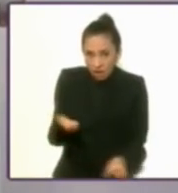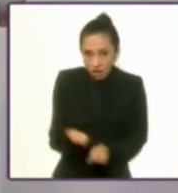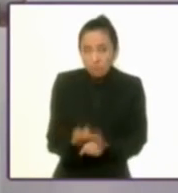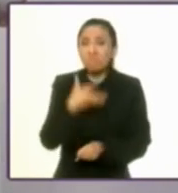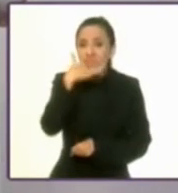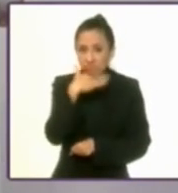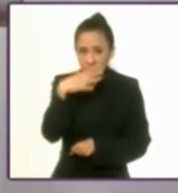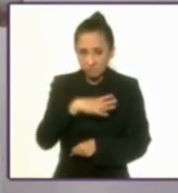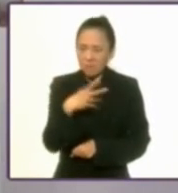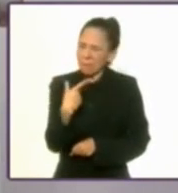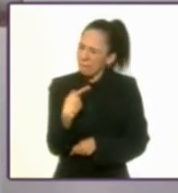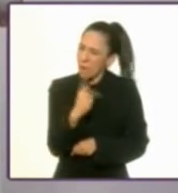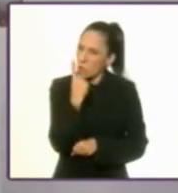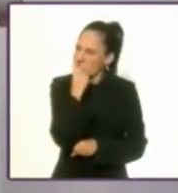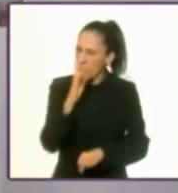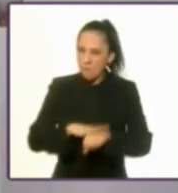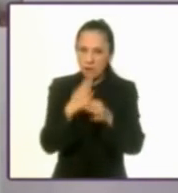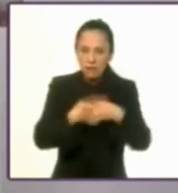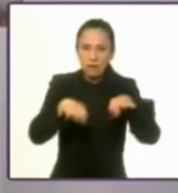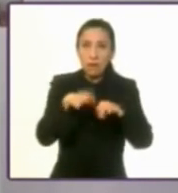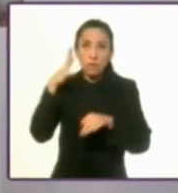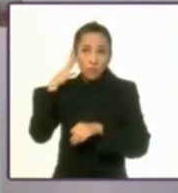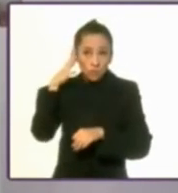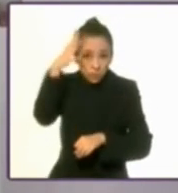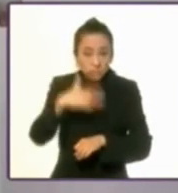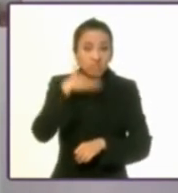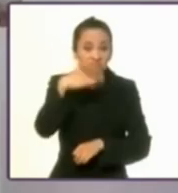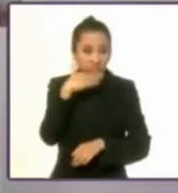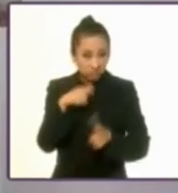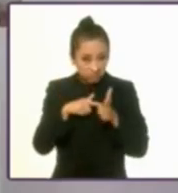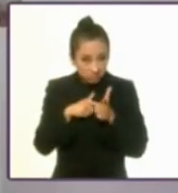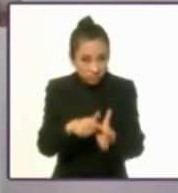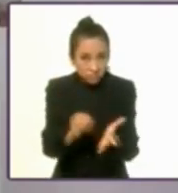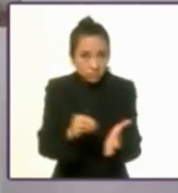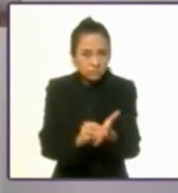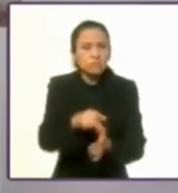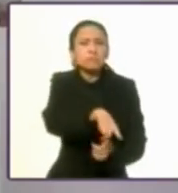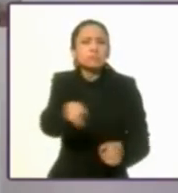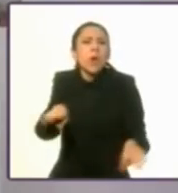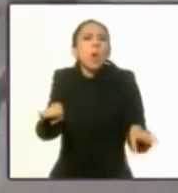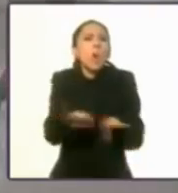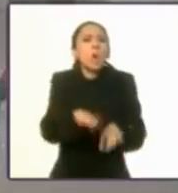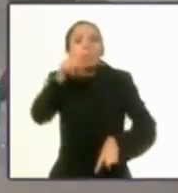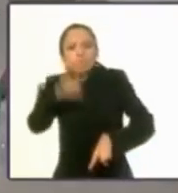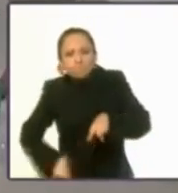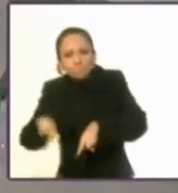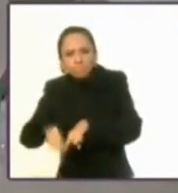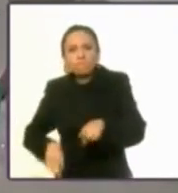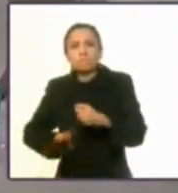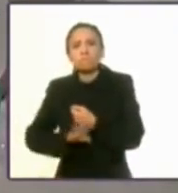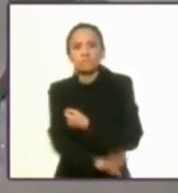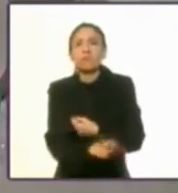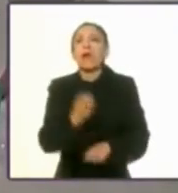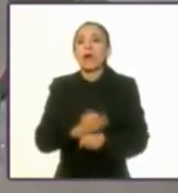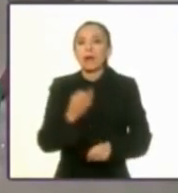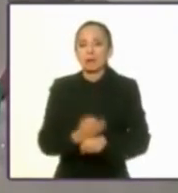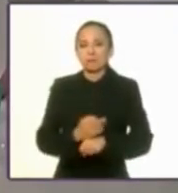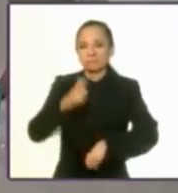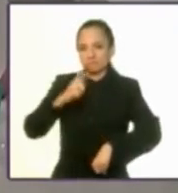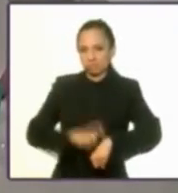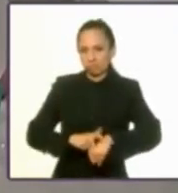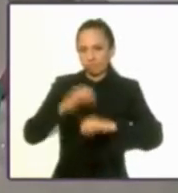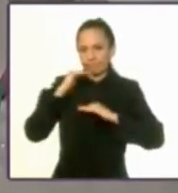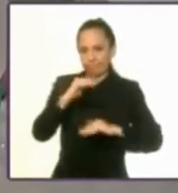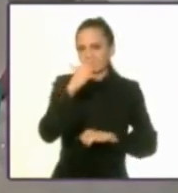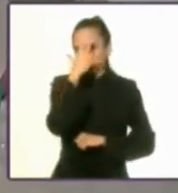habrá corrupción como piensan evitarla a partir de ahora cuentan con una bolsa de cinco minutos